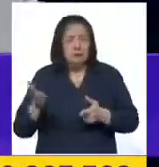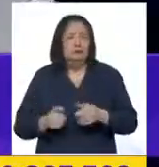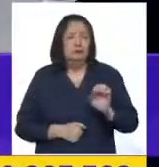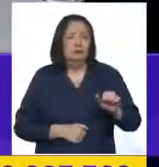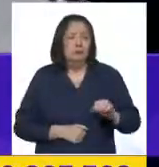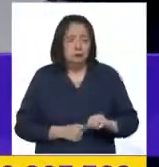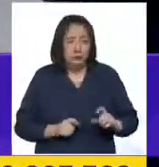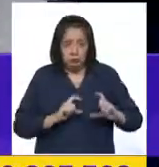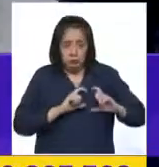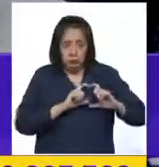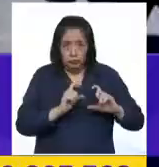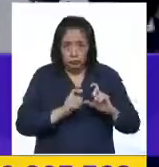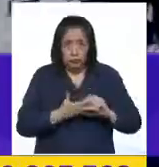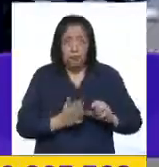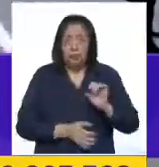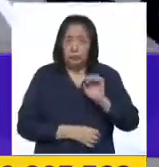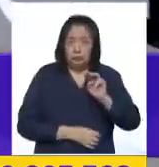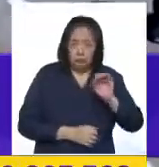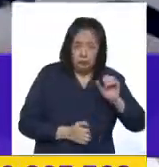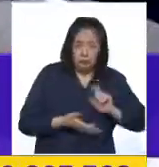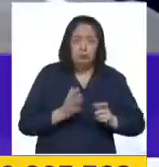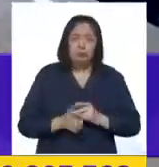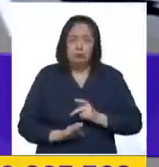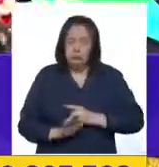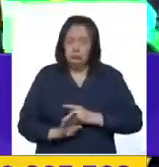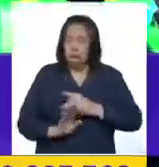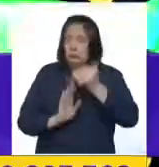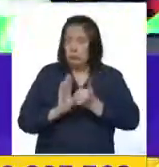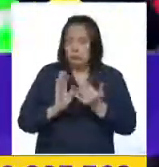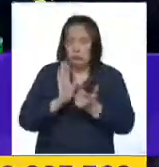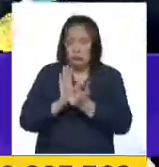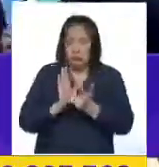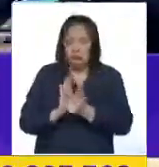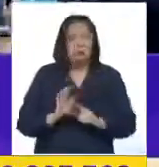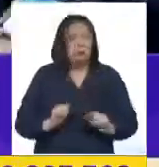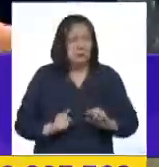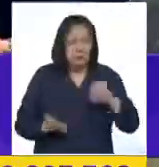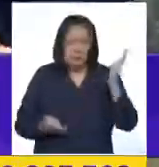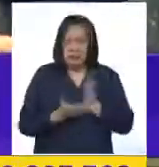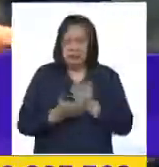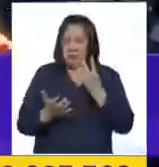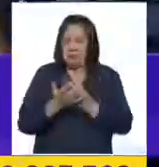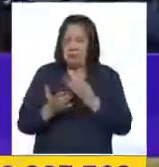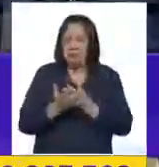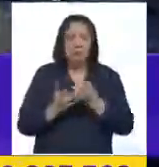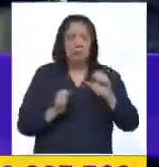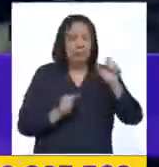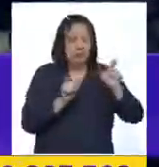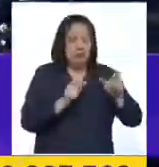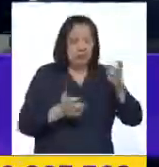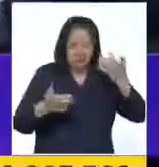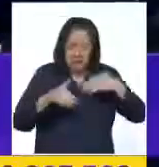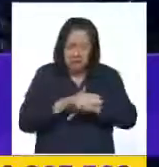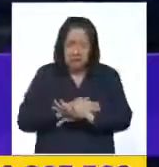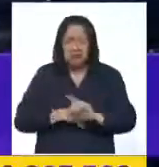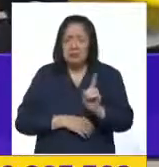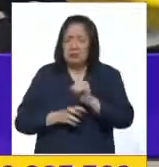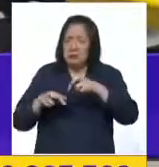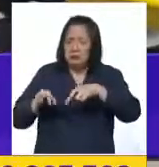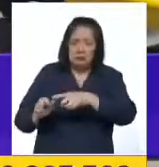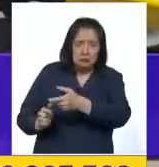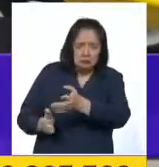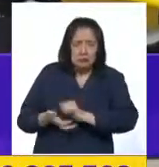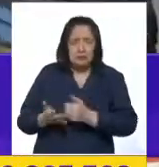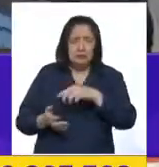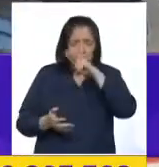Somos Perú impulse un proyecto de ley en el Congreso para sancionar con cárcel a quienes ingresen a territorio nacional de manera ilegal. En la calle